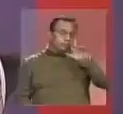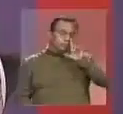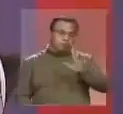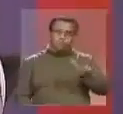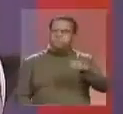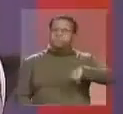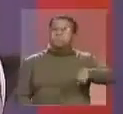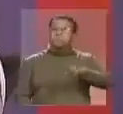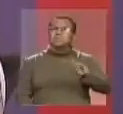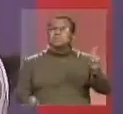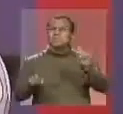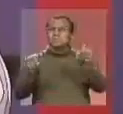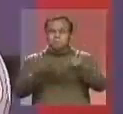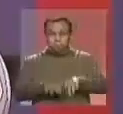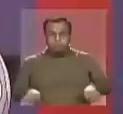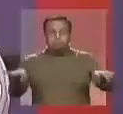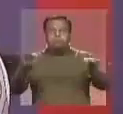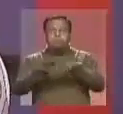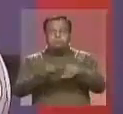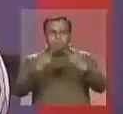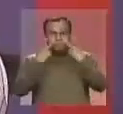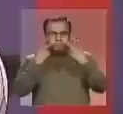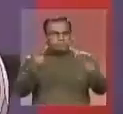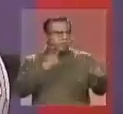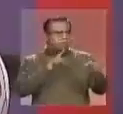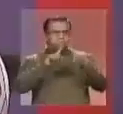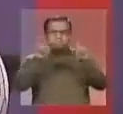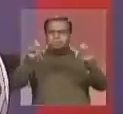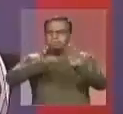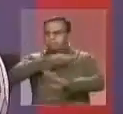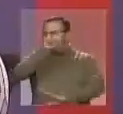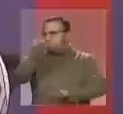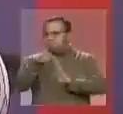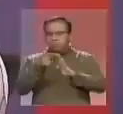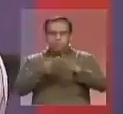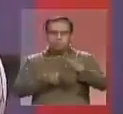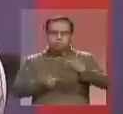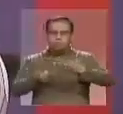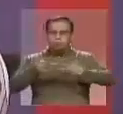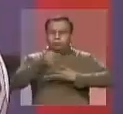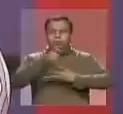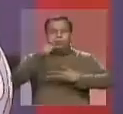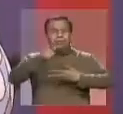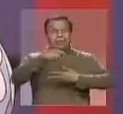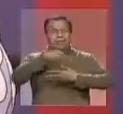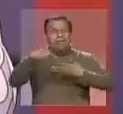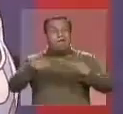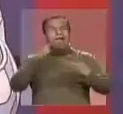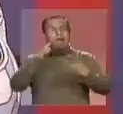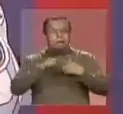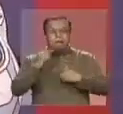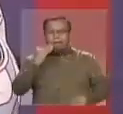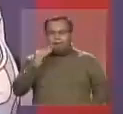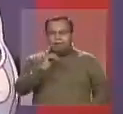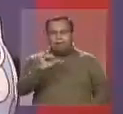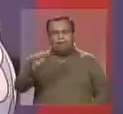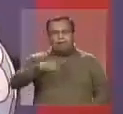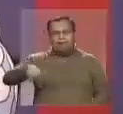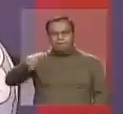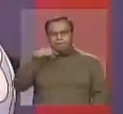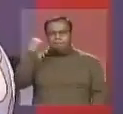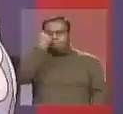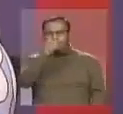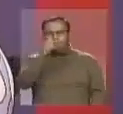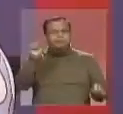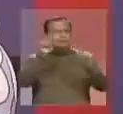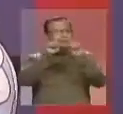importante para darle visibilidad a todas las necesidades y demandas que tenemos las mujeres afro.